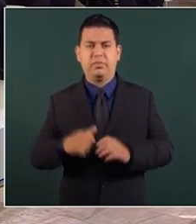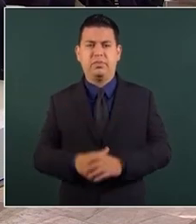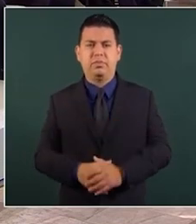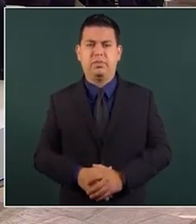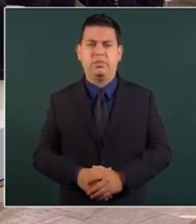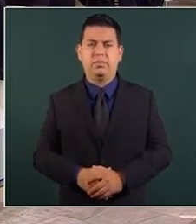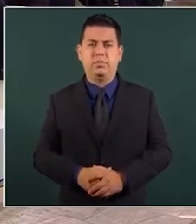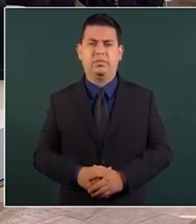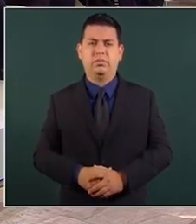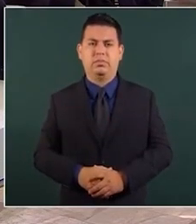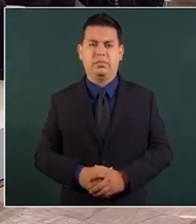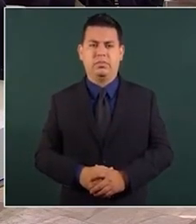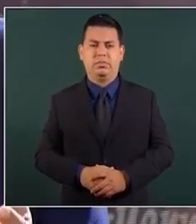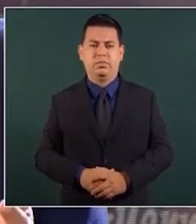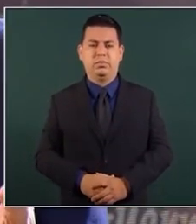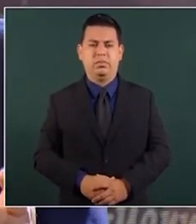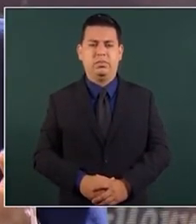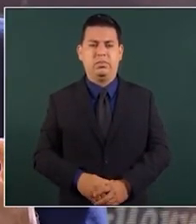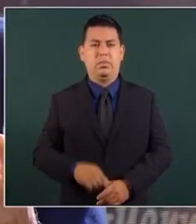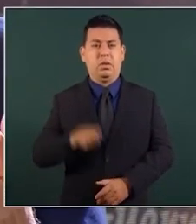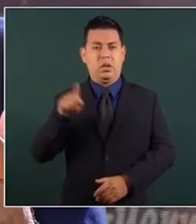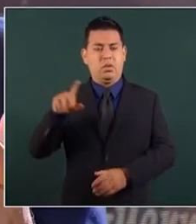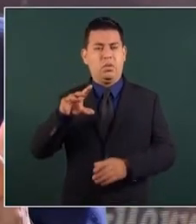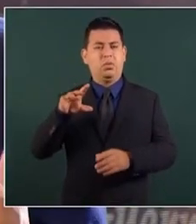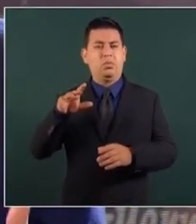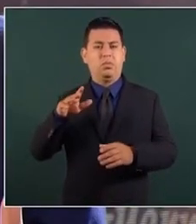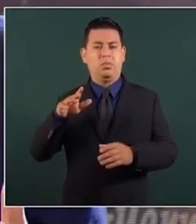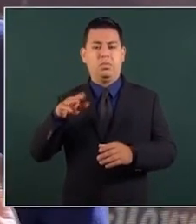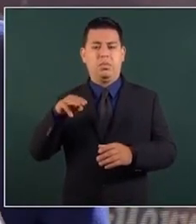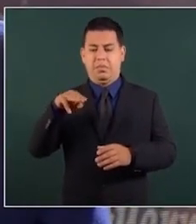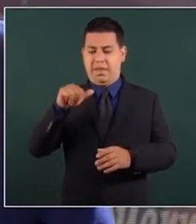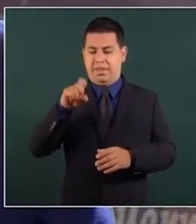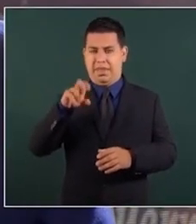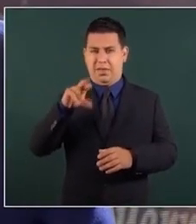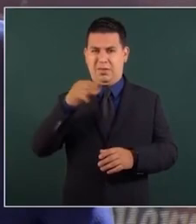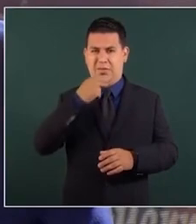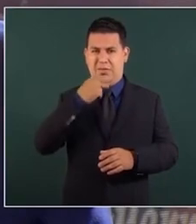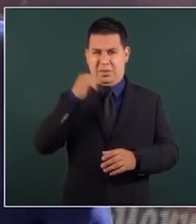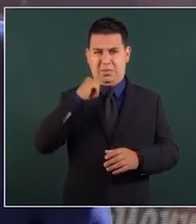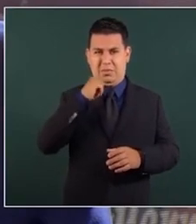al que le tenía plena confianza Madero,